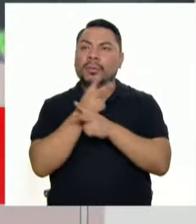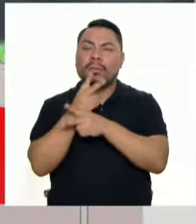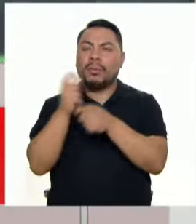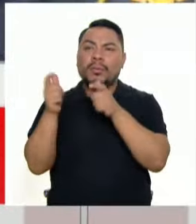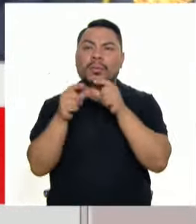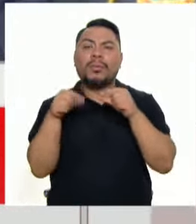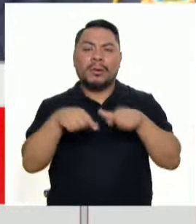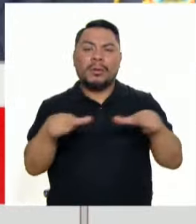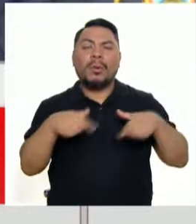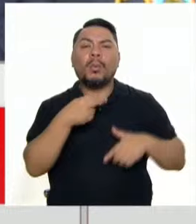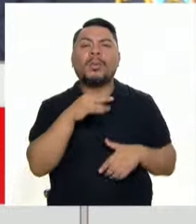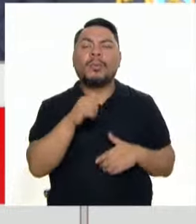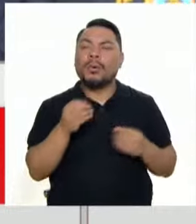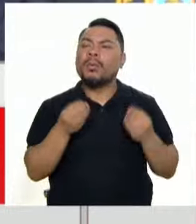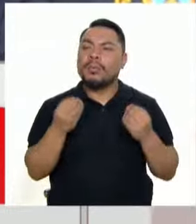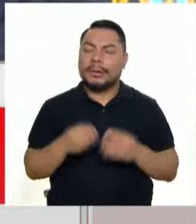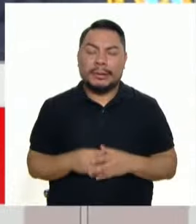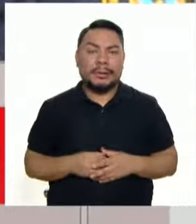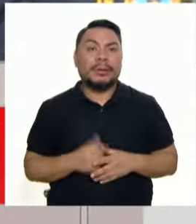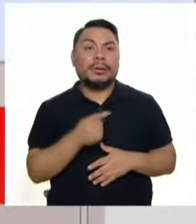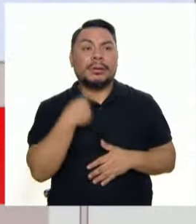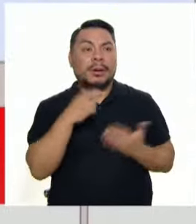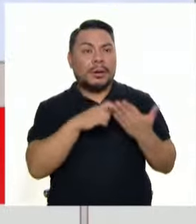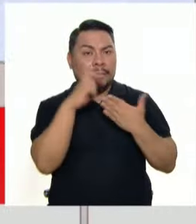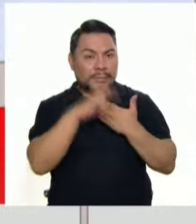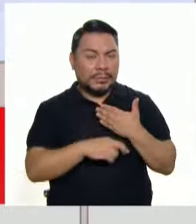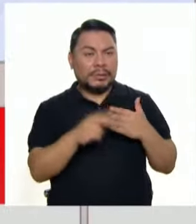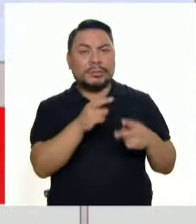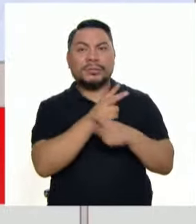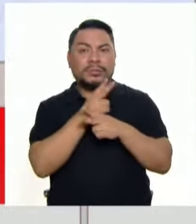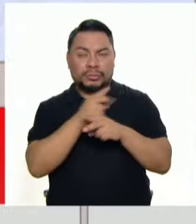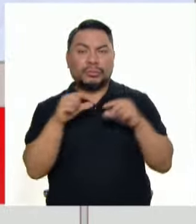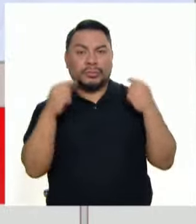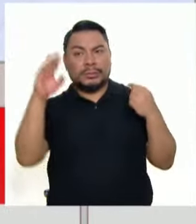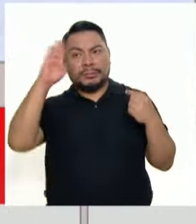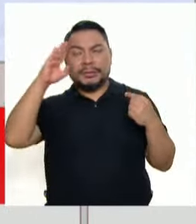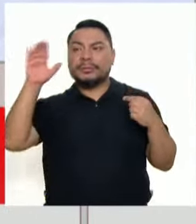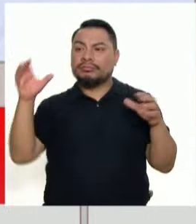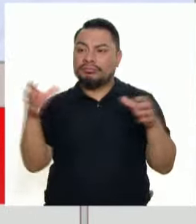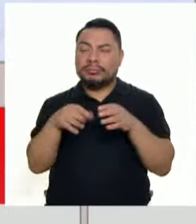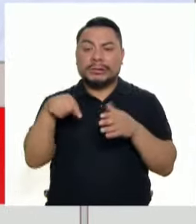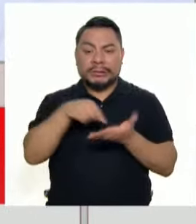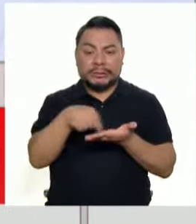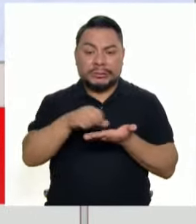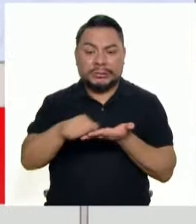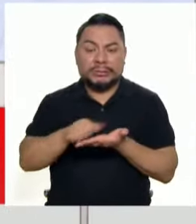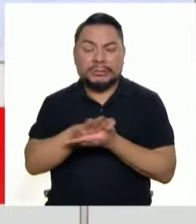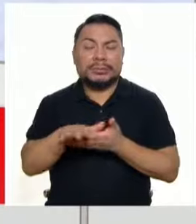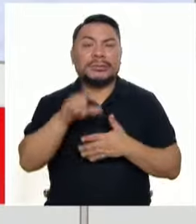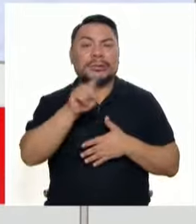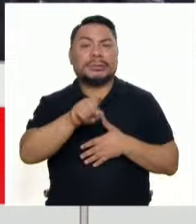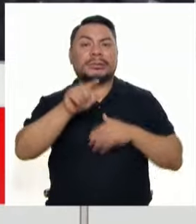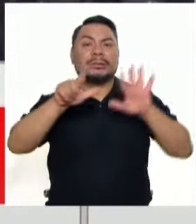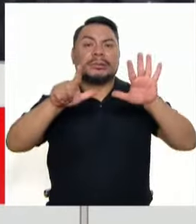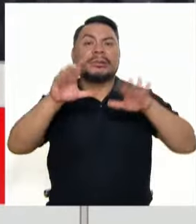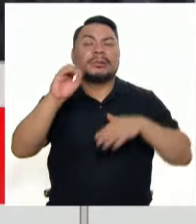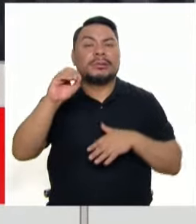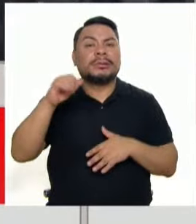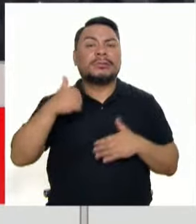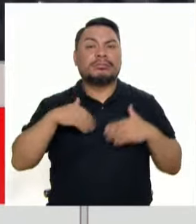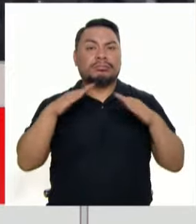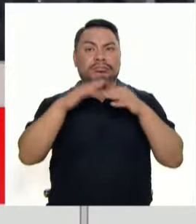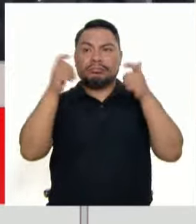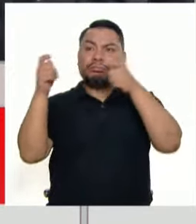Estamos nosotros con planes operativos, planes de contingencia. Hemos puesto para Semana Santa 170 serenazgos